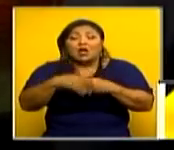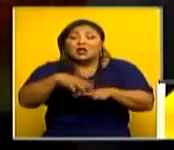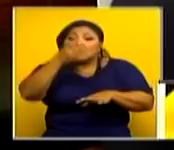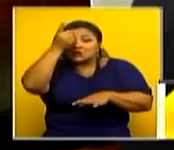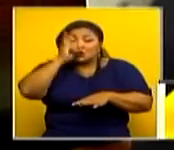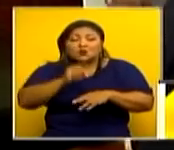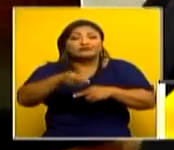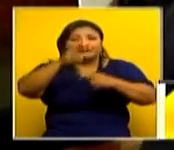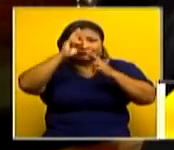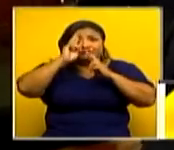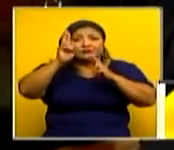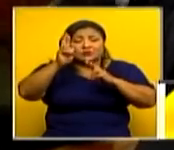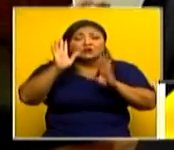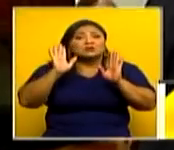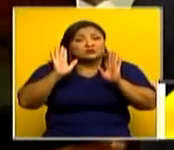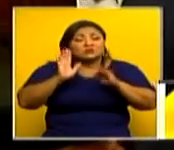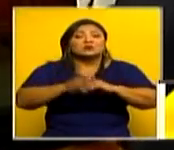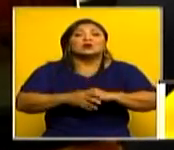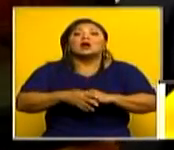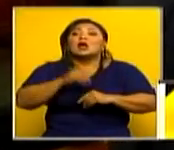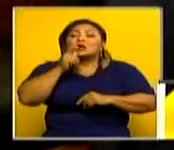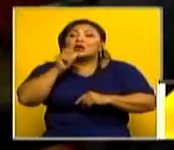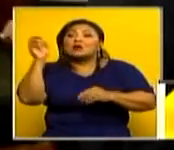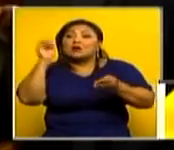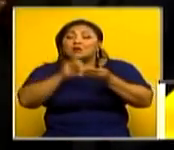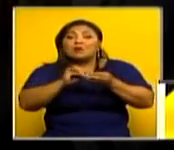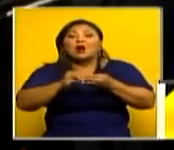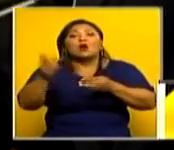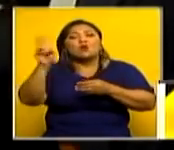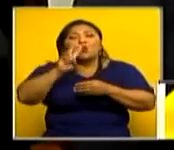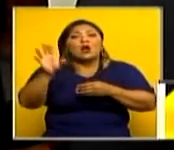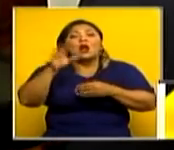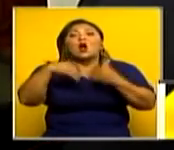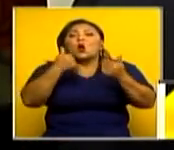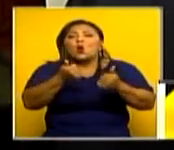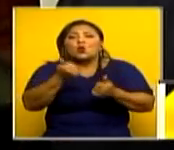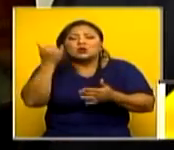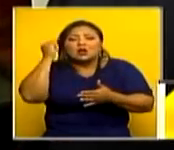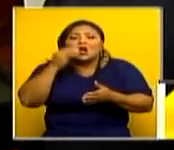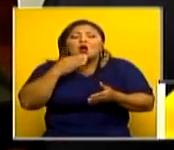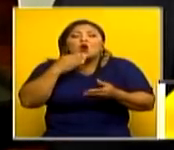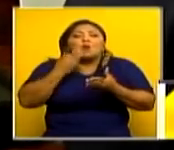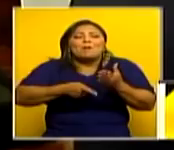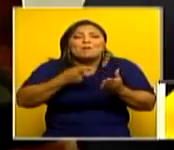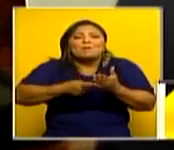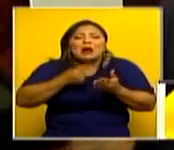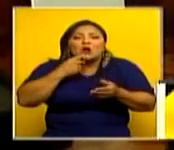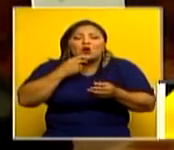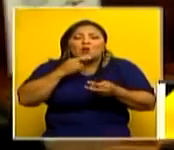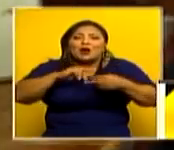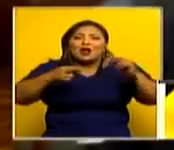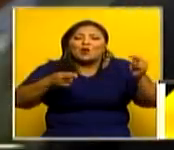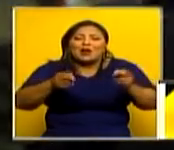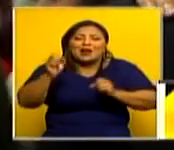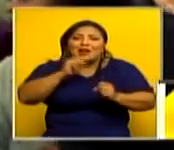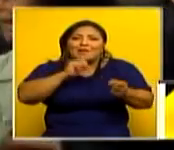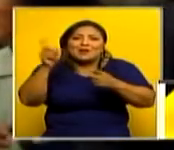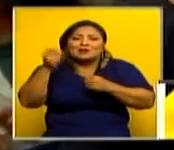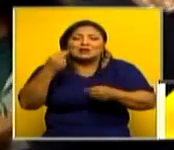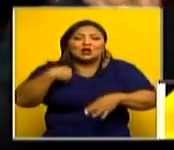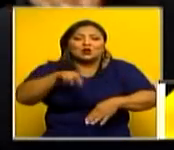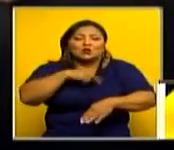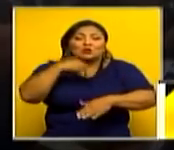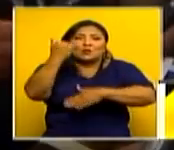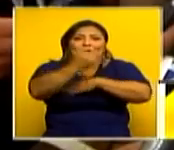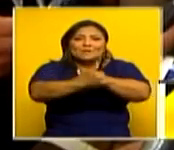la respetan y la acatan, y de aquí en más buscarán otras alternativas para, dijeron, regular la migración a nuestro